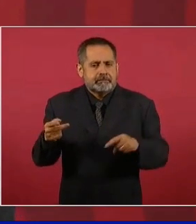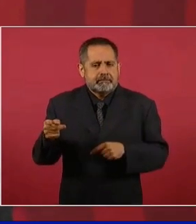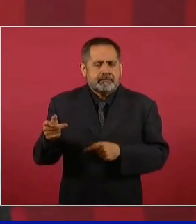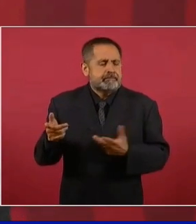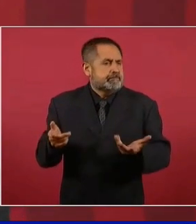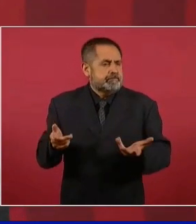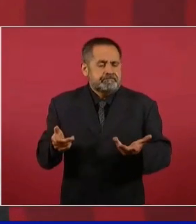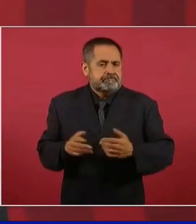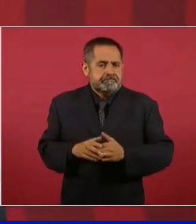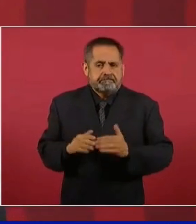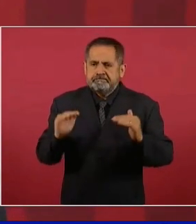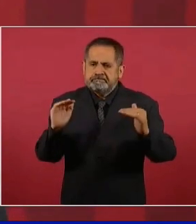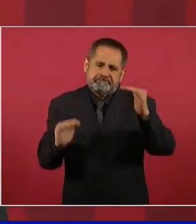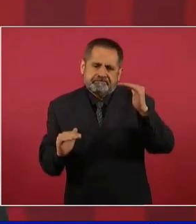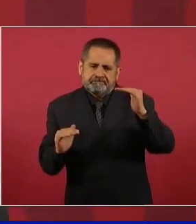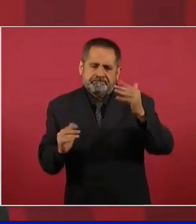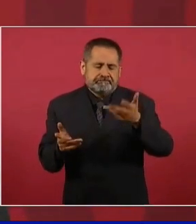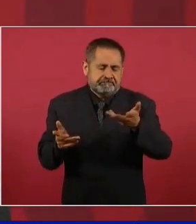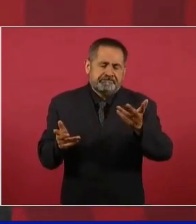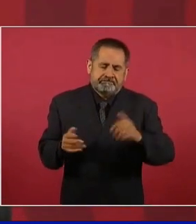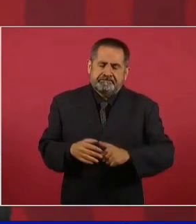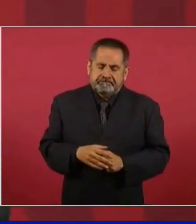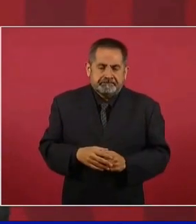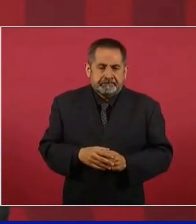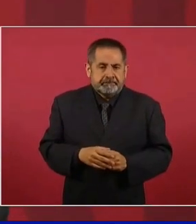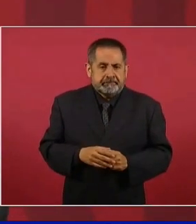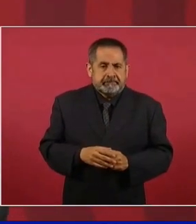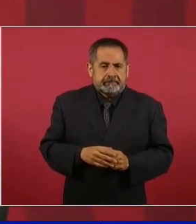Y es una desigualdad